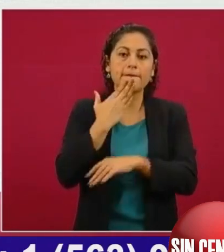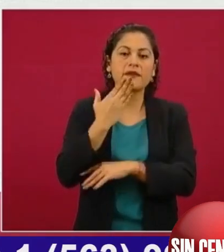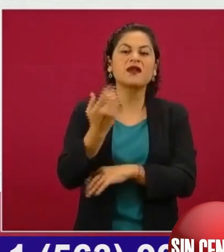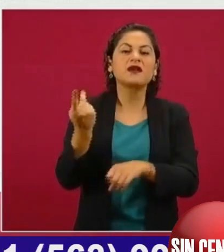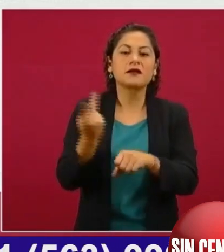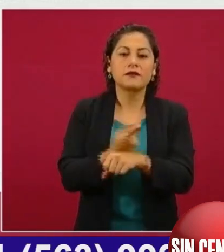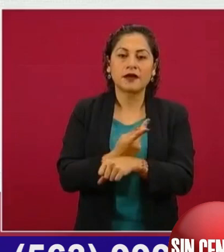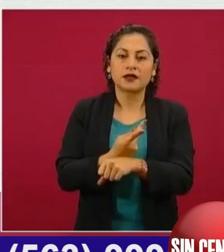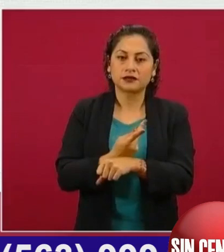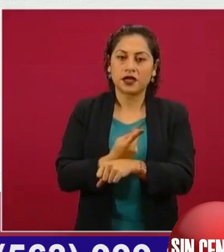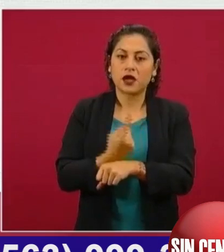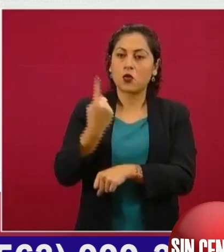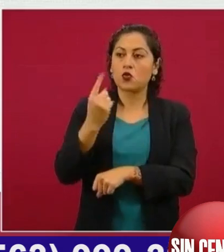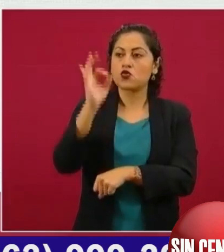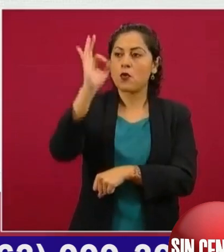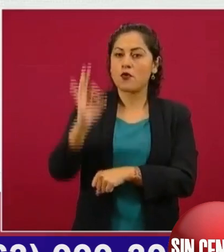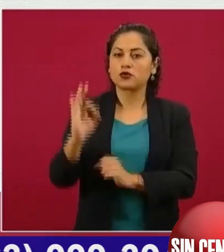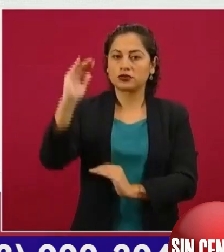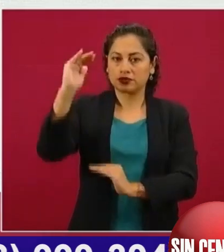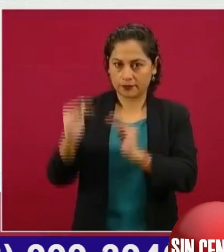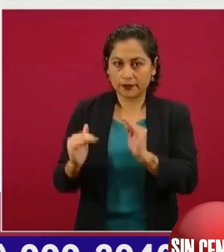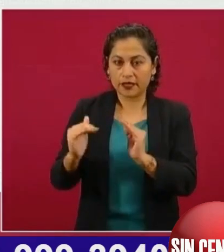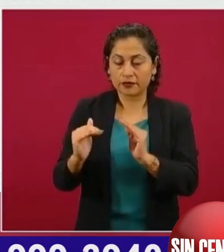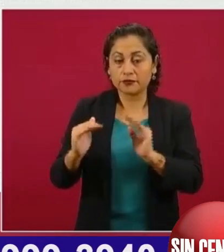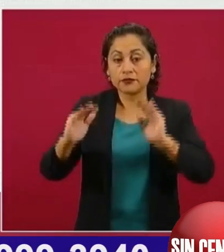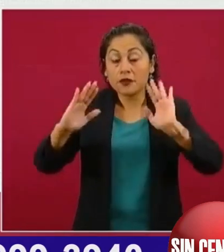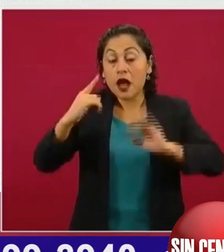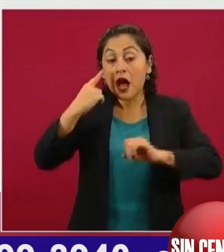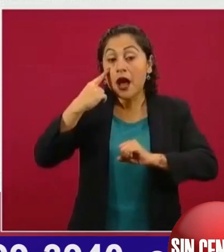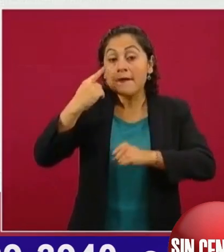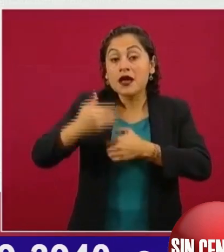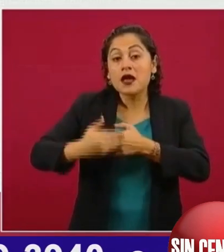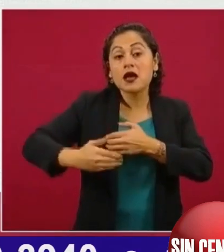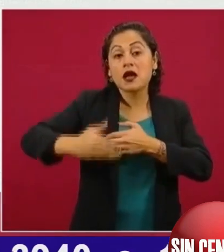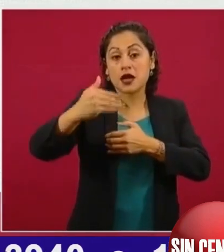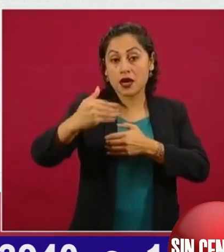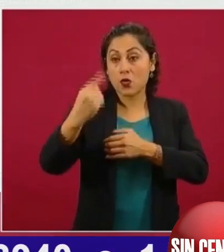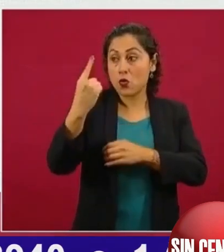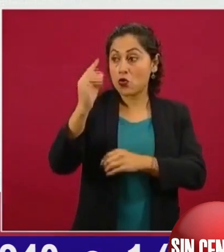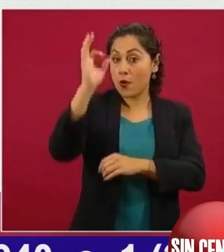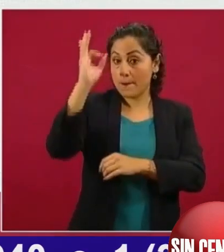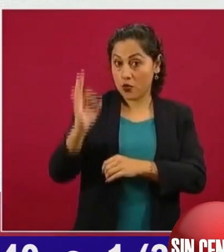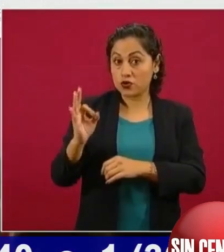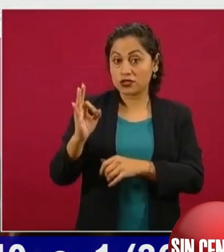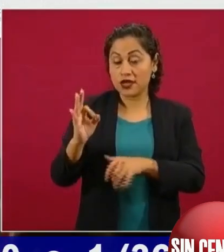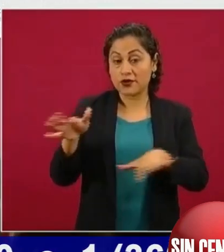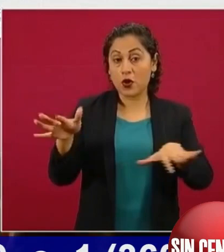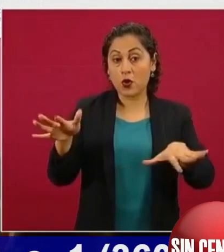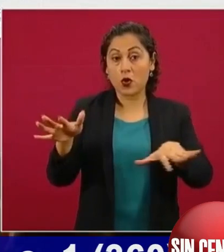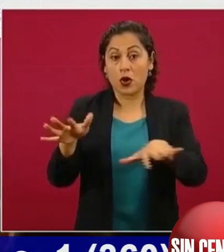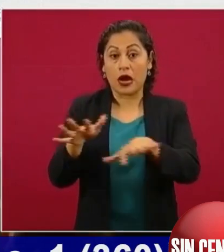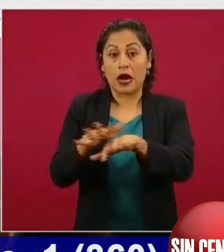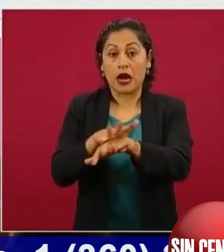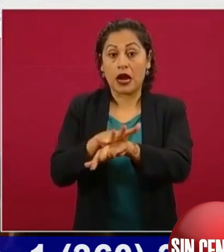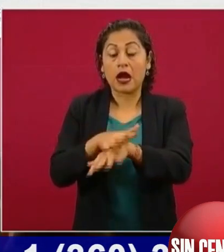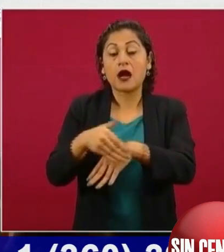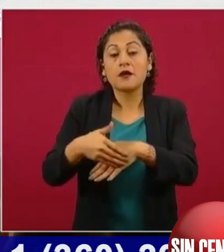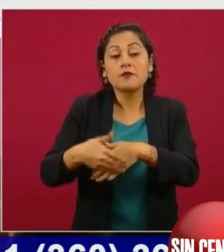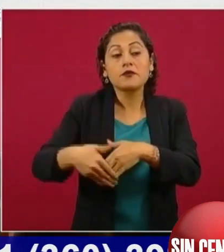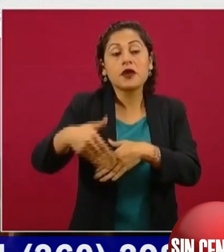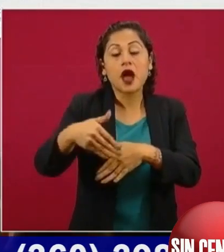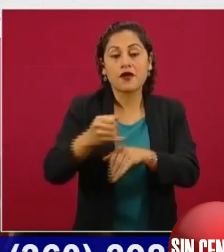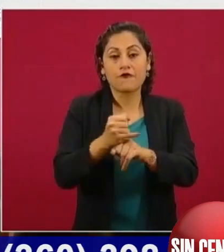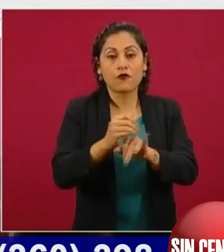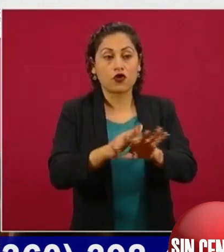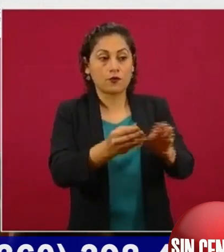se redujo 1%. Podría ser que a lo largo de la semana este 1% cambie en la medida en que van llegando más datos